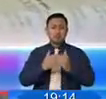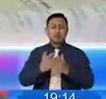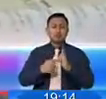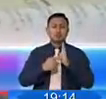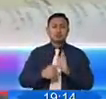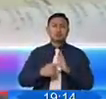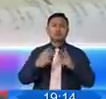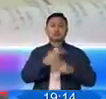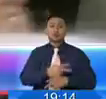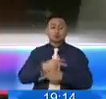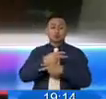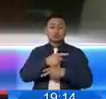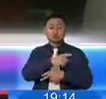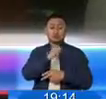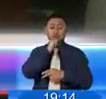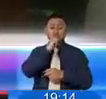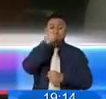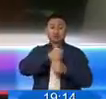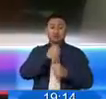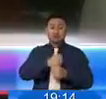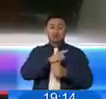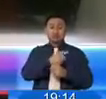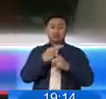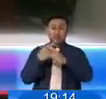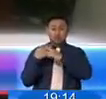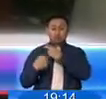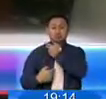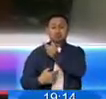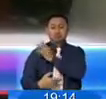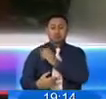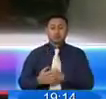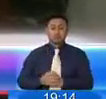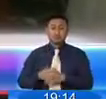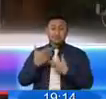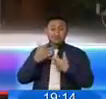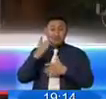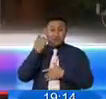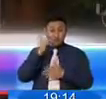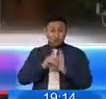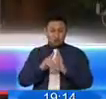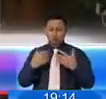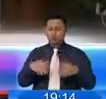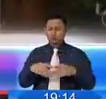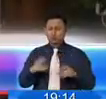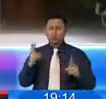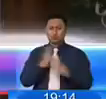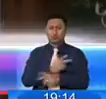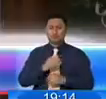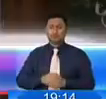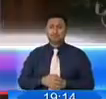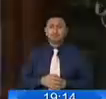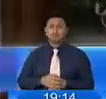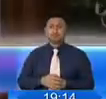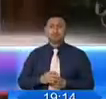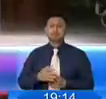el Consejo ha incumplido con sus funciones y que las acusaciones son graves, aseguran. Una justicia a la que el Ejecutivo le metió